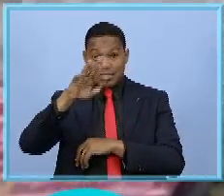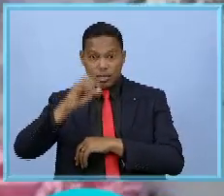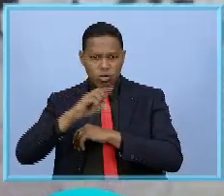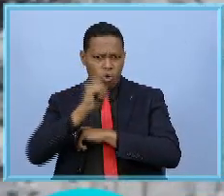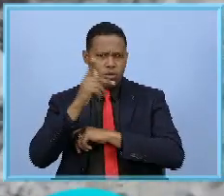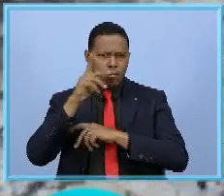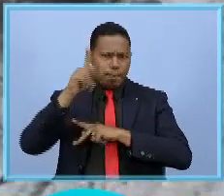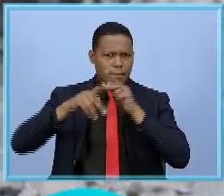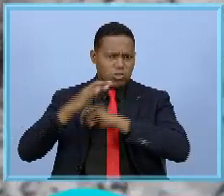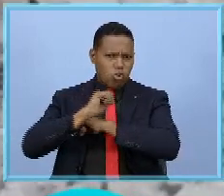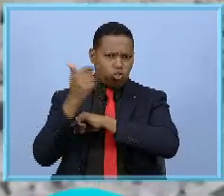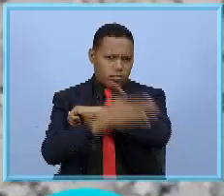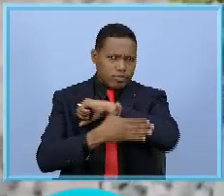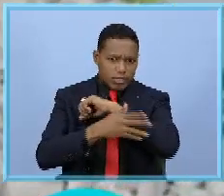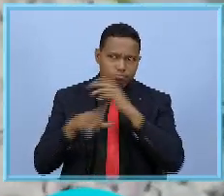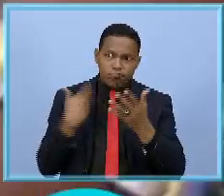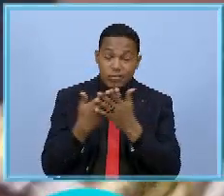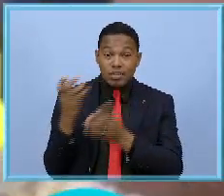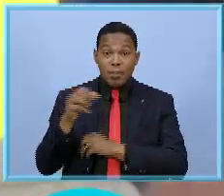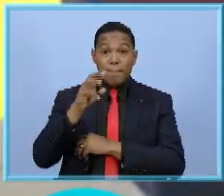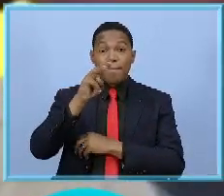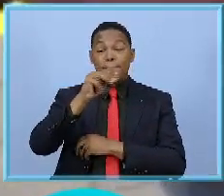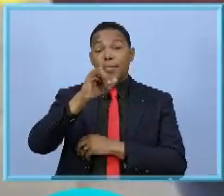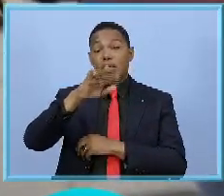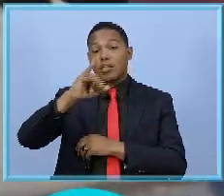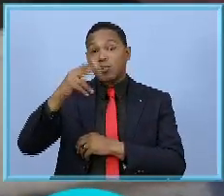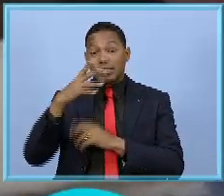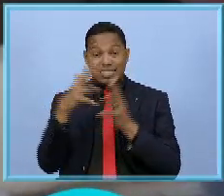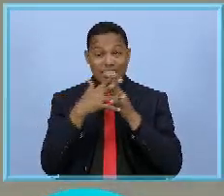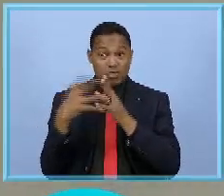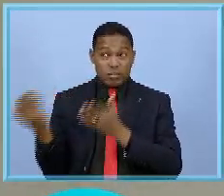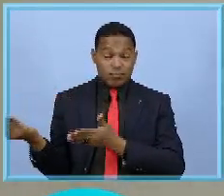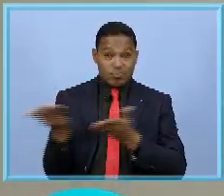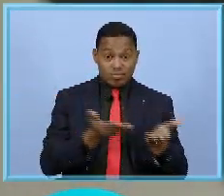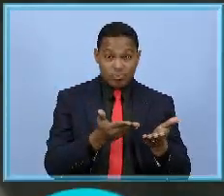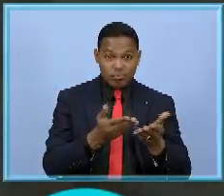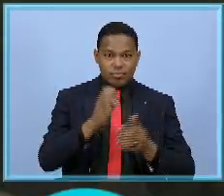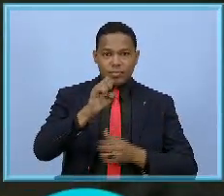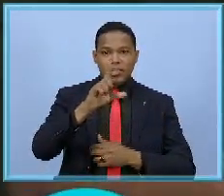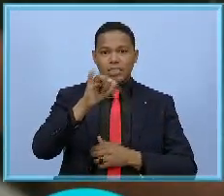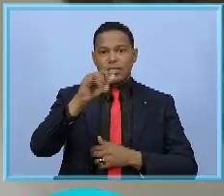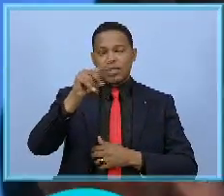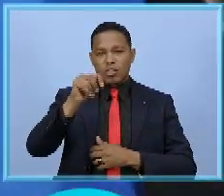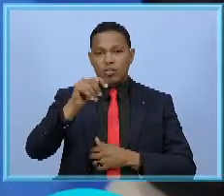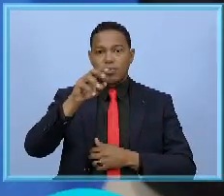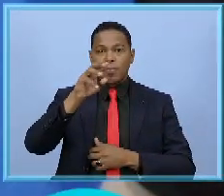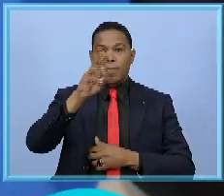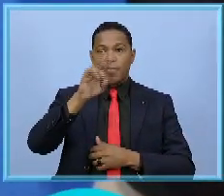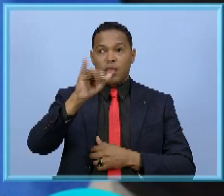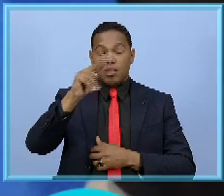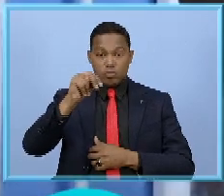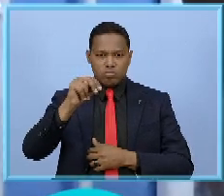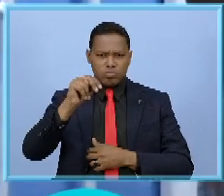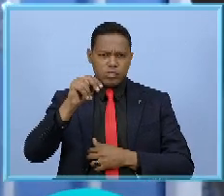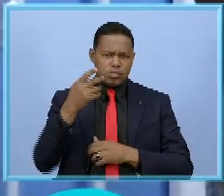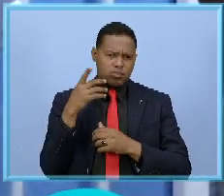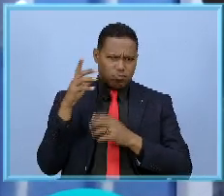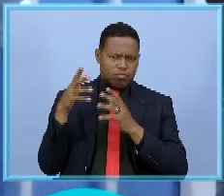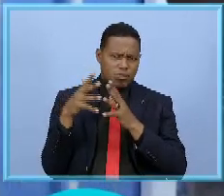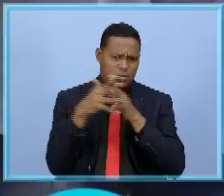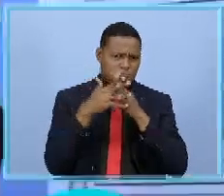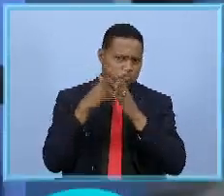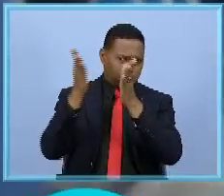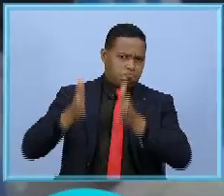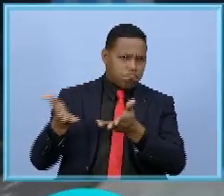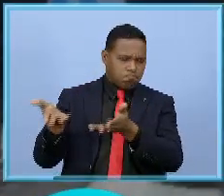que traía marihuana de Estados Unidos por las terminales del país. Elliot Ballin, de 63 años, norteamericano, fue arrestado al llegar